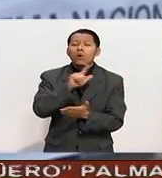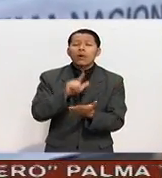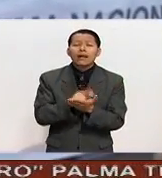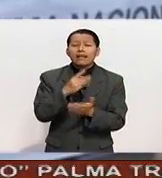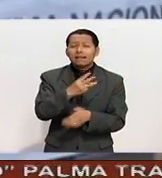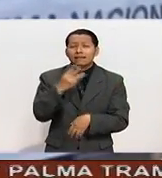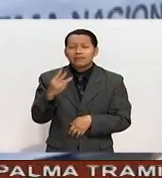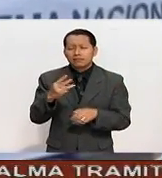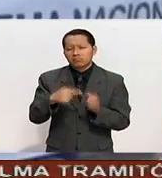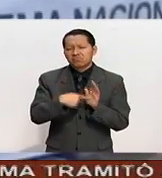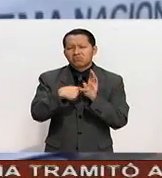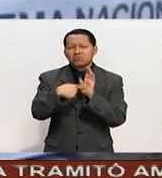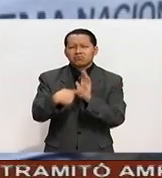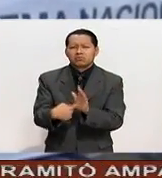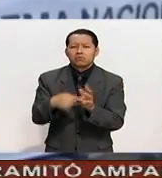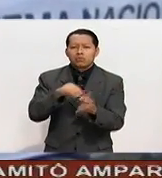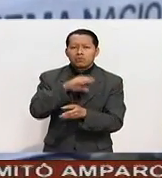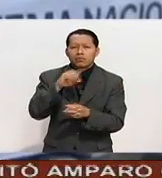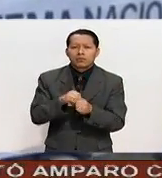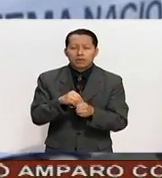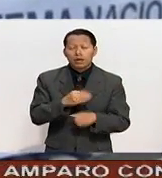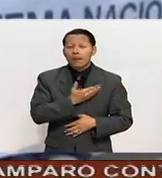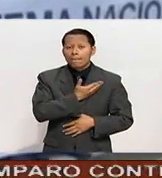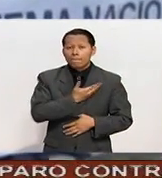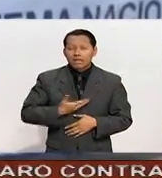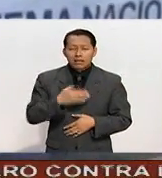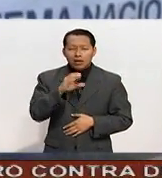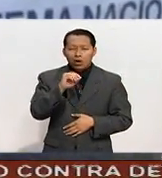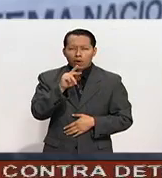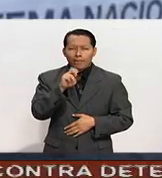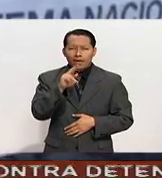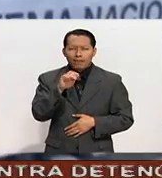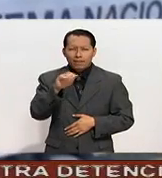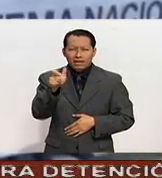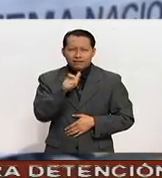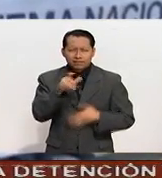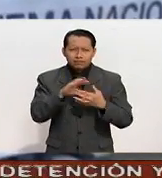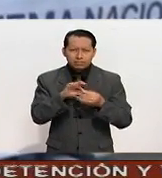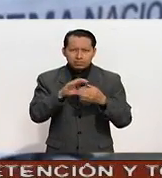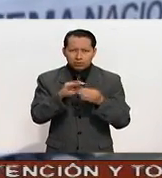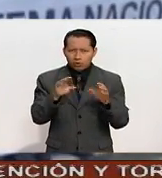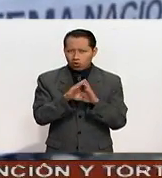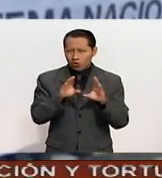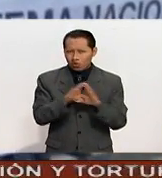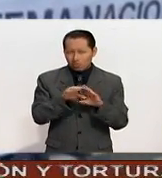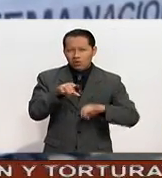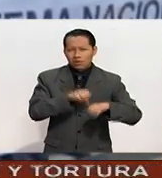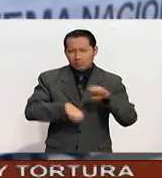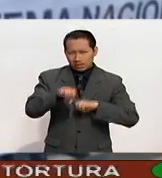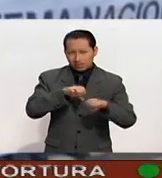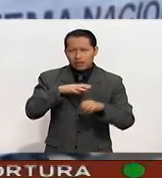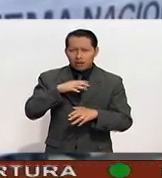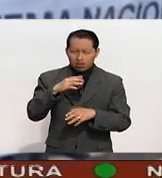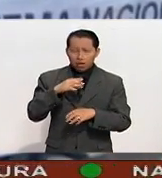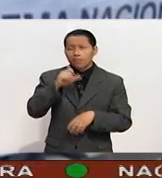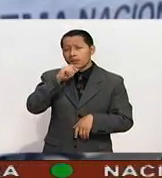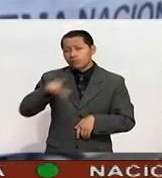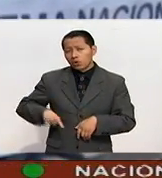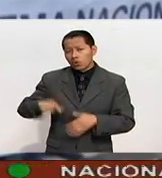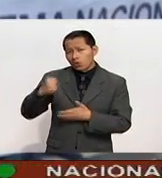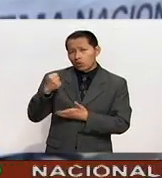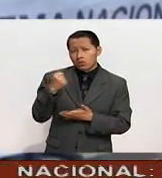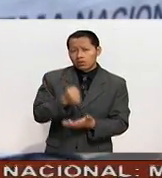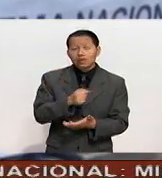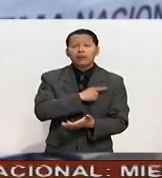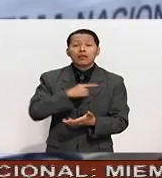3. Gustavo de Hoyos Walter, presidente de la Coparmex, criticó la medida de que particulares y empresas que reciban recursos públicos